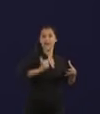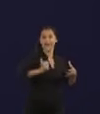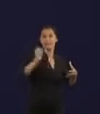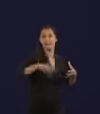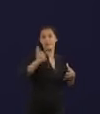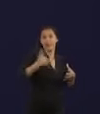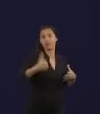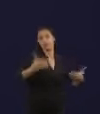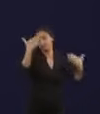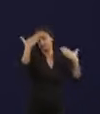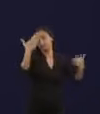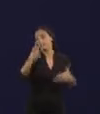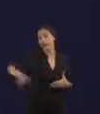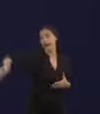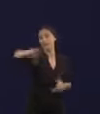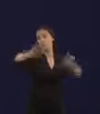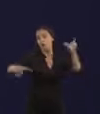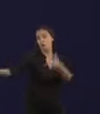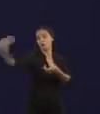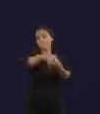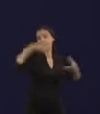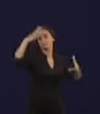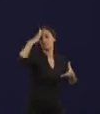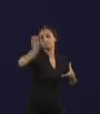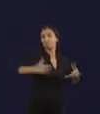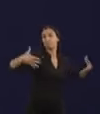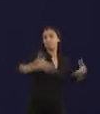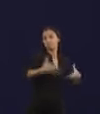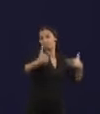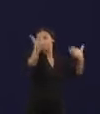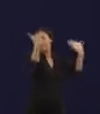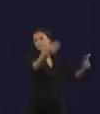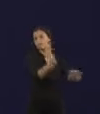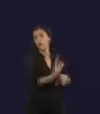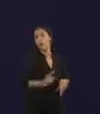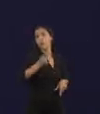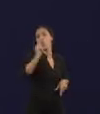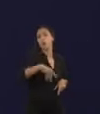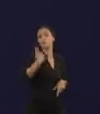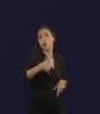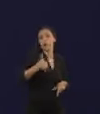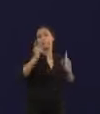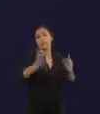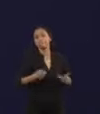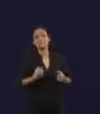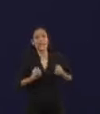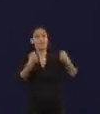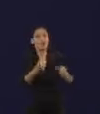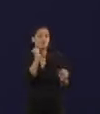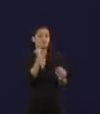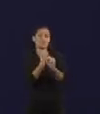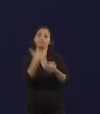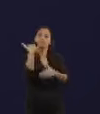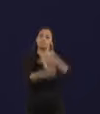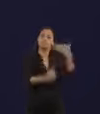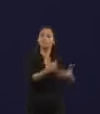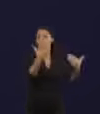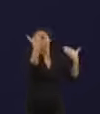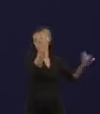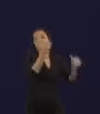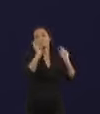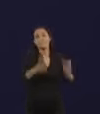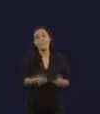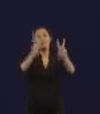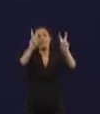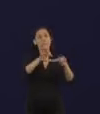los integrantes de la fuerza que honran a nuestra a todos los argentinos con su valor y dedicación además siguiendo con los